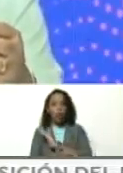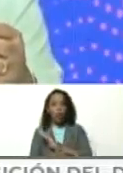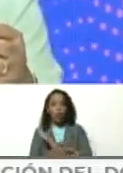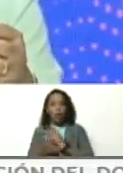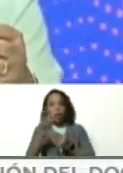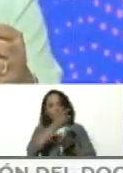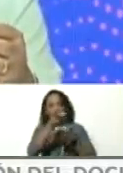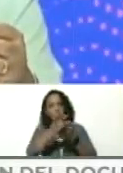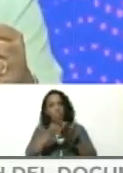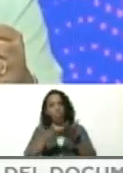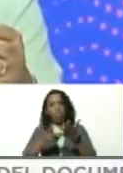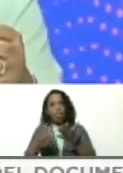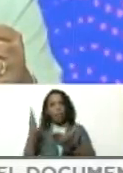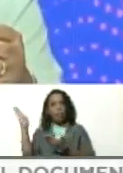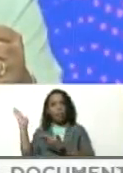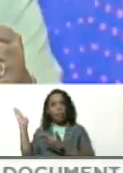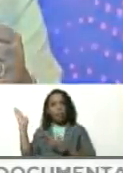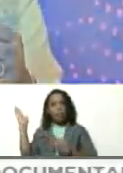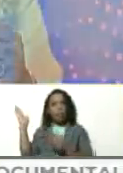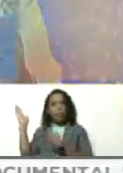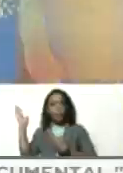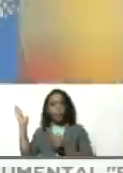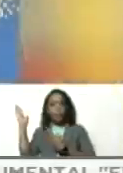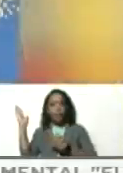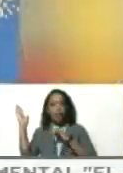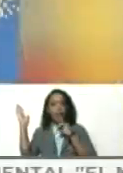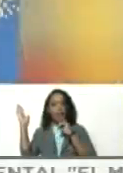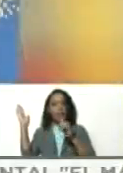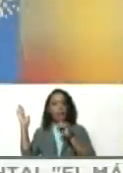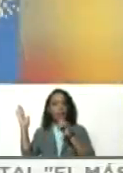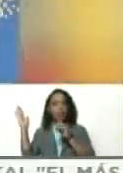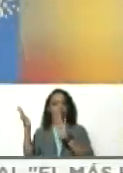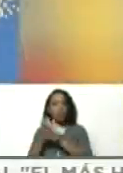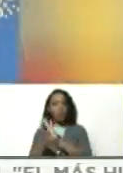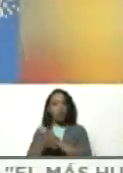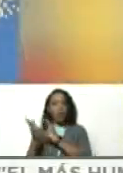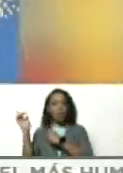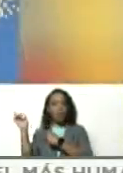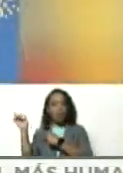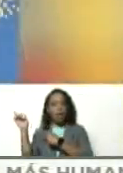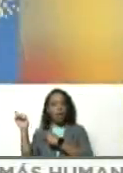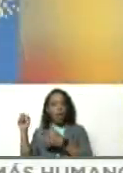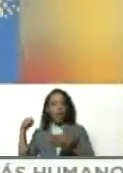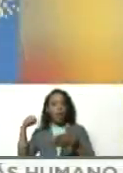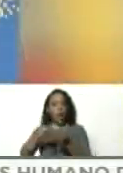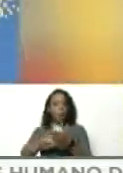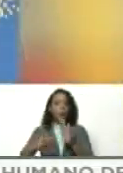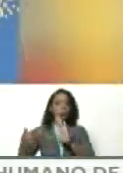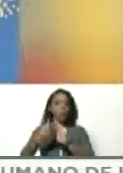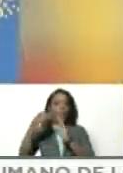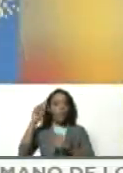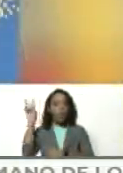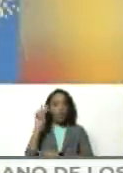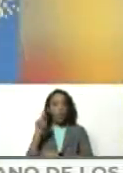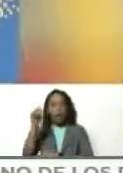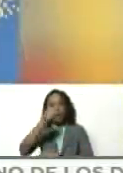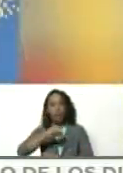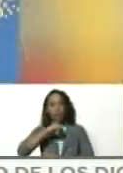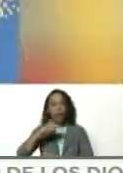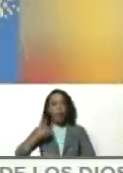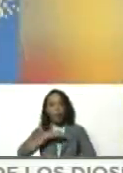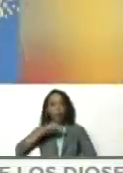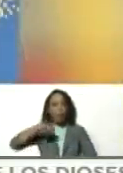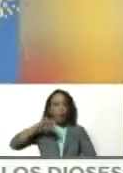Detalles, datos sobre lo que ha sido el golpe contra Venezuela, la resistencia de nuestro